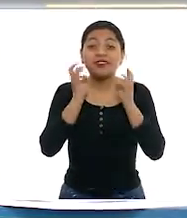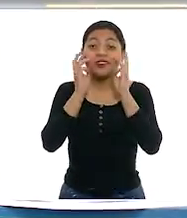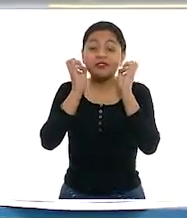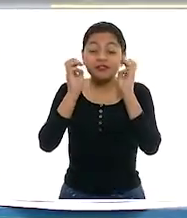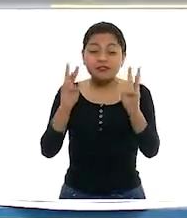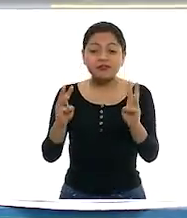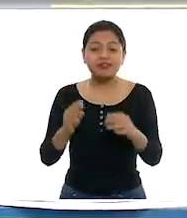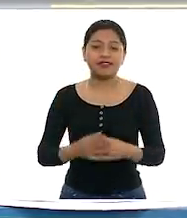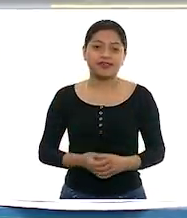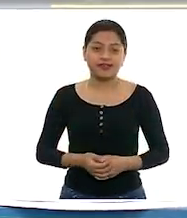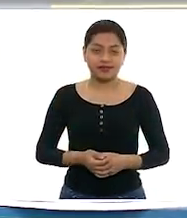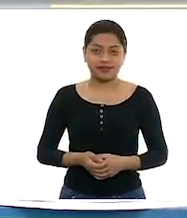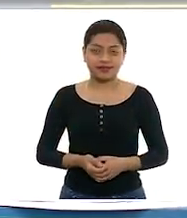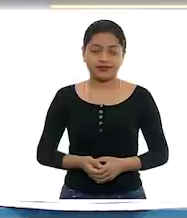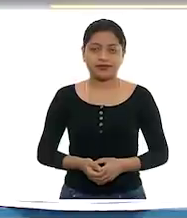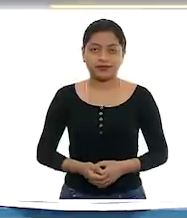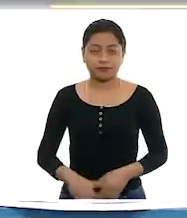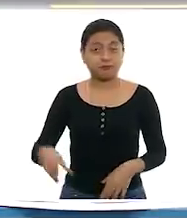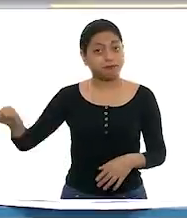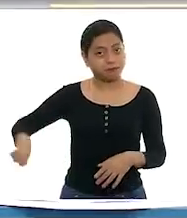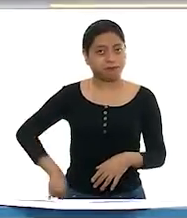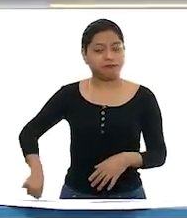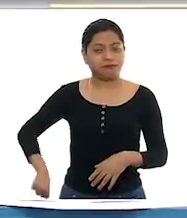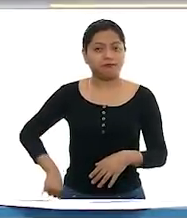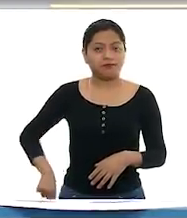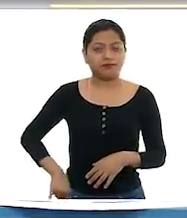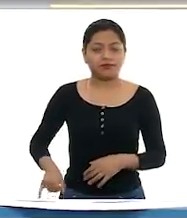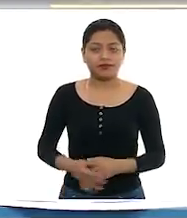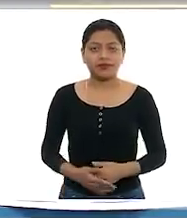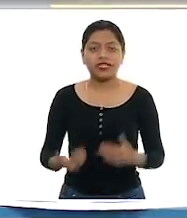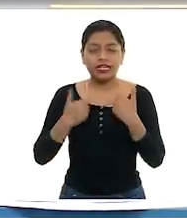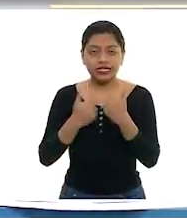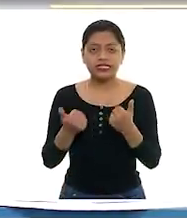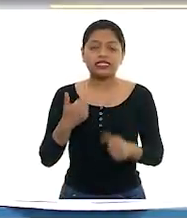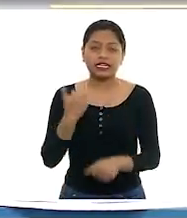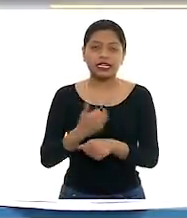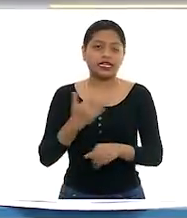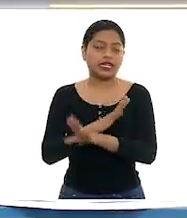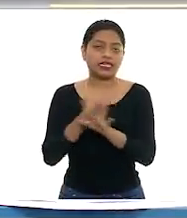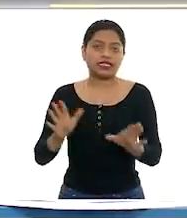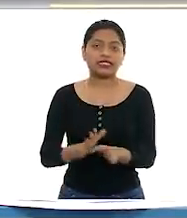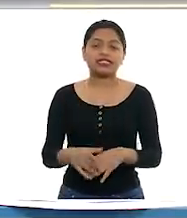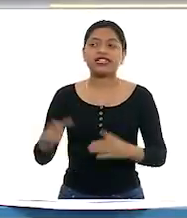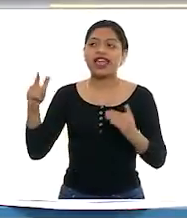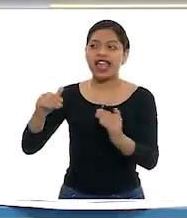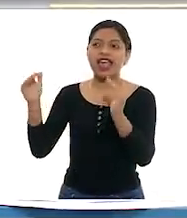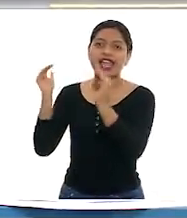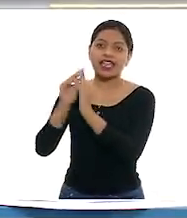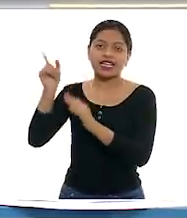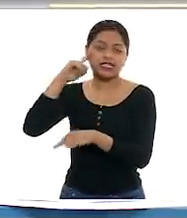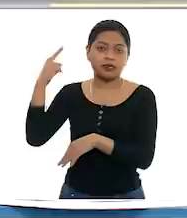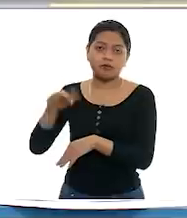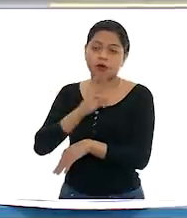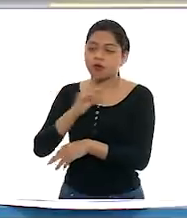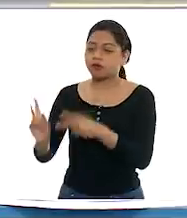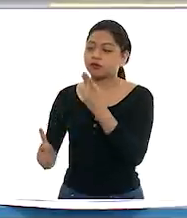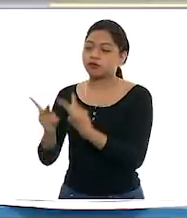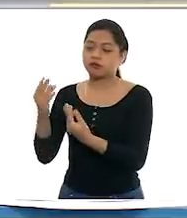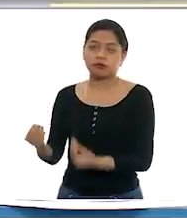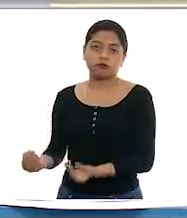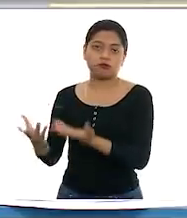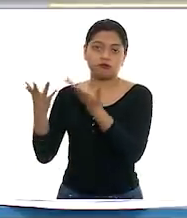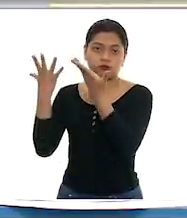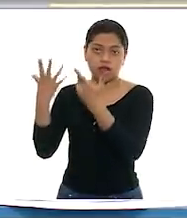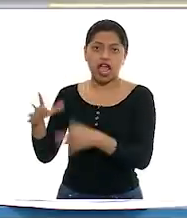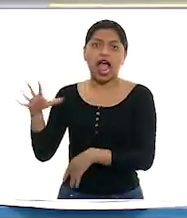¡Guau! ¡Qué interesante! Ya entiendo mucho mejor qué es un invernadero. Hay algunos